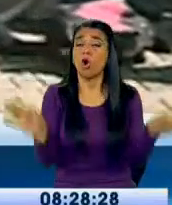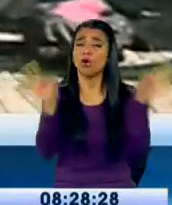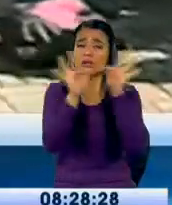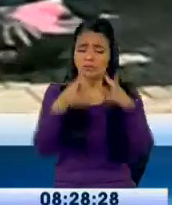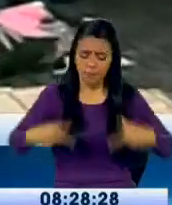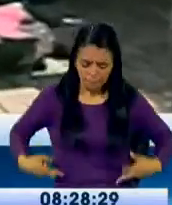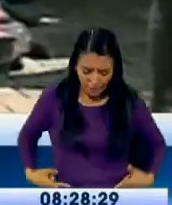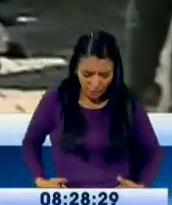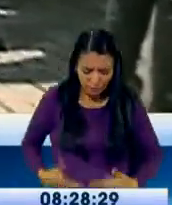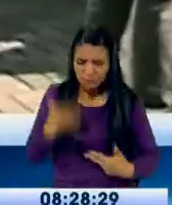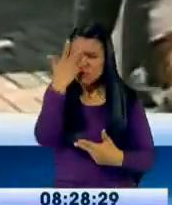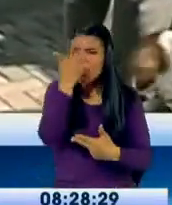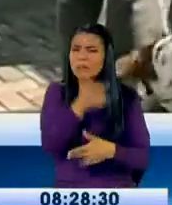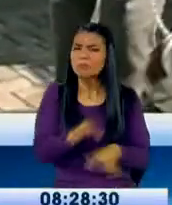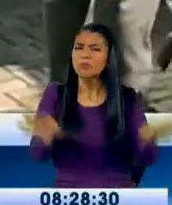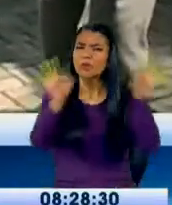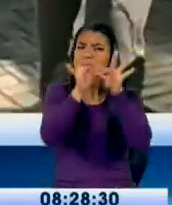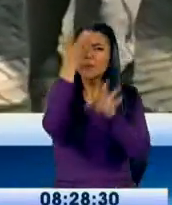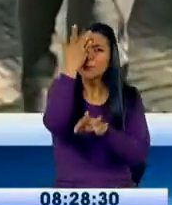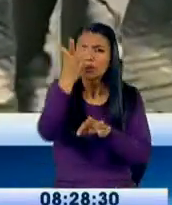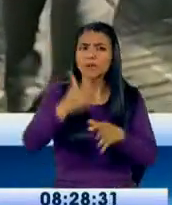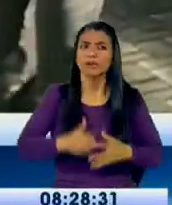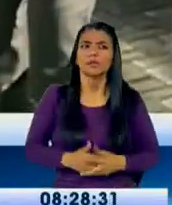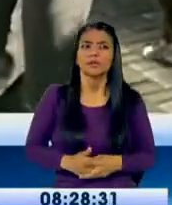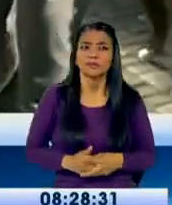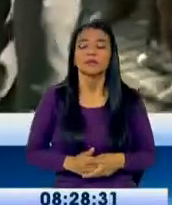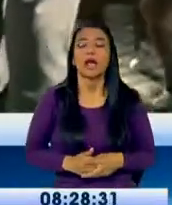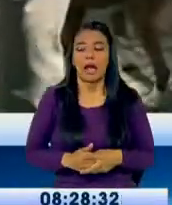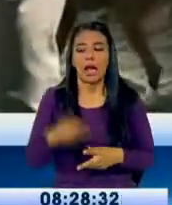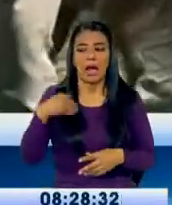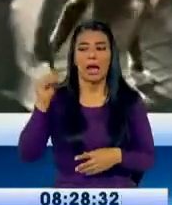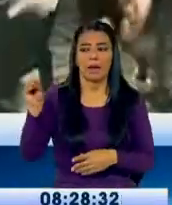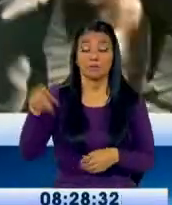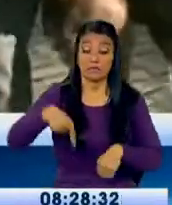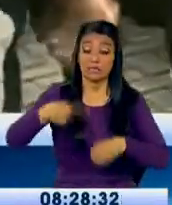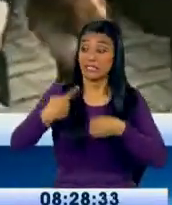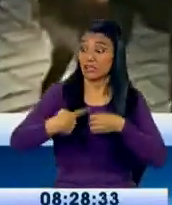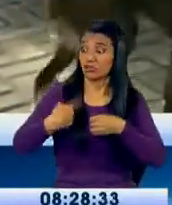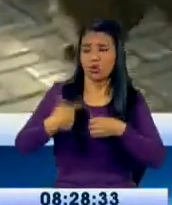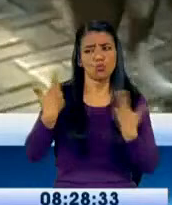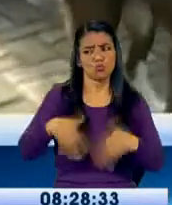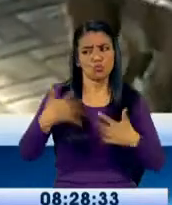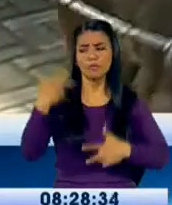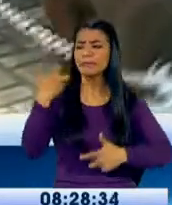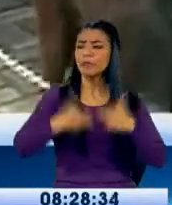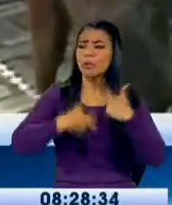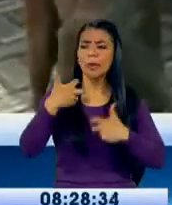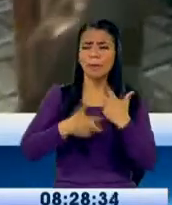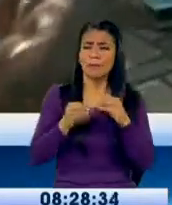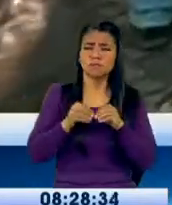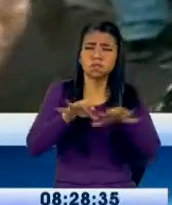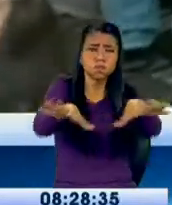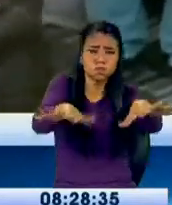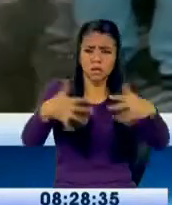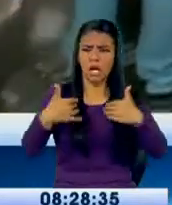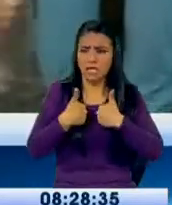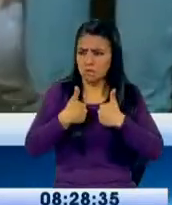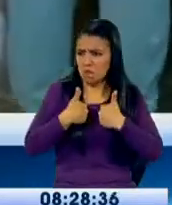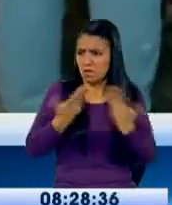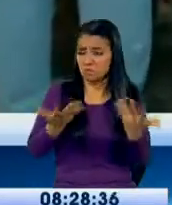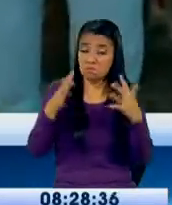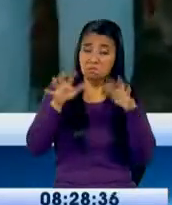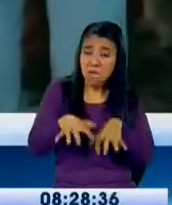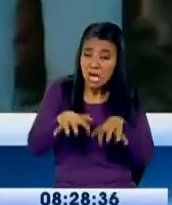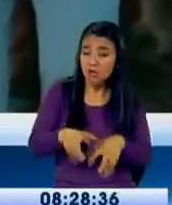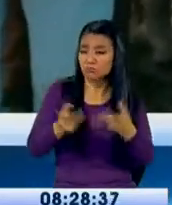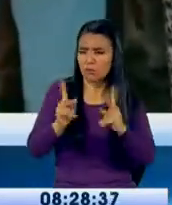las mascotas? Ya, primero, como te indicaba, en Quito tenemos un evidente problema de lo que es sobrepoblación canina y felina. Hay